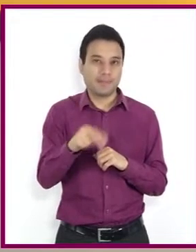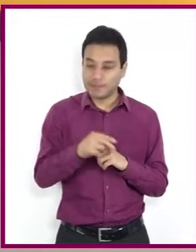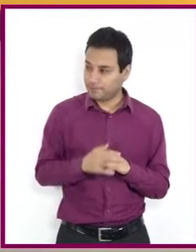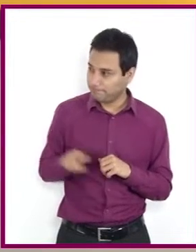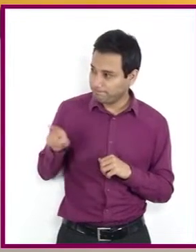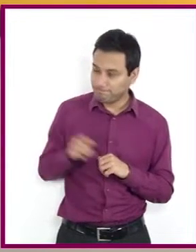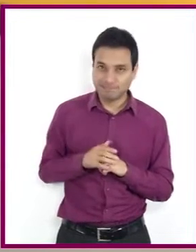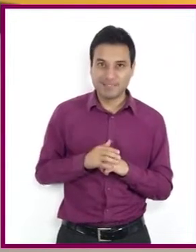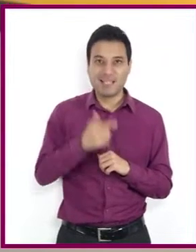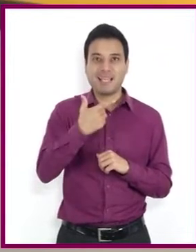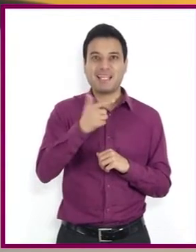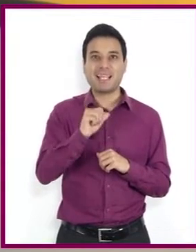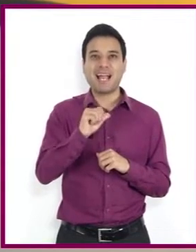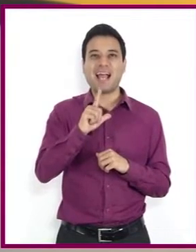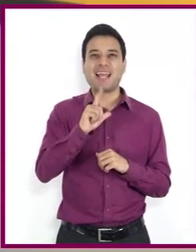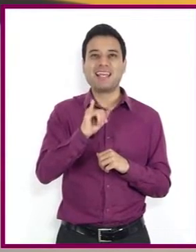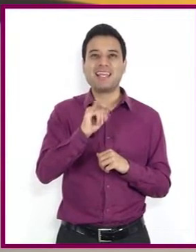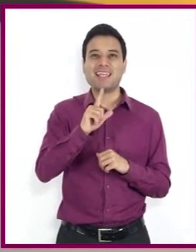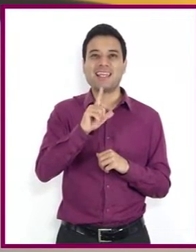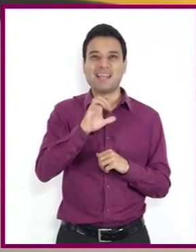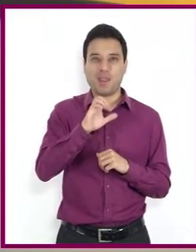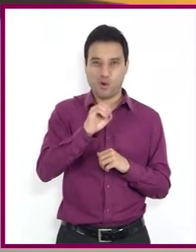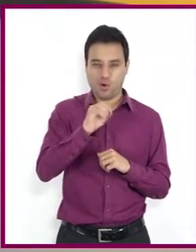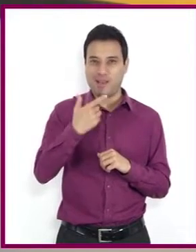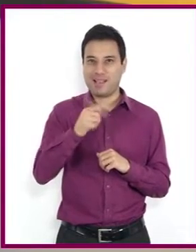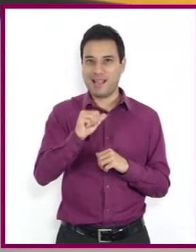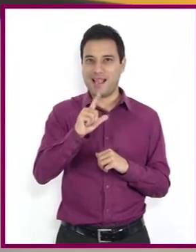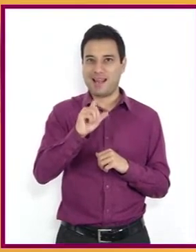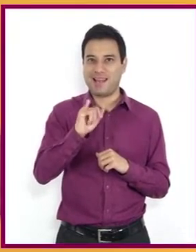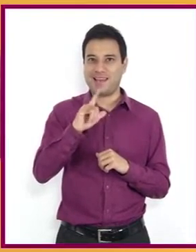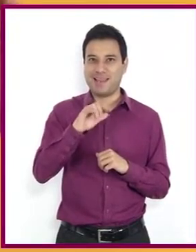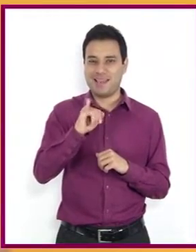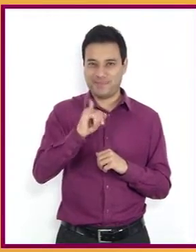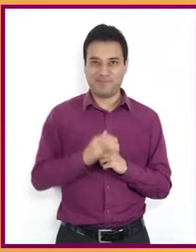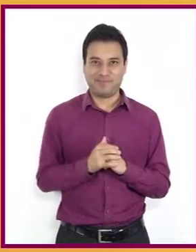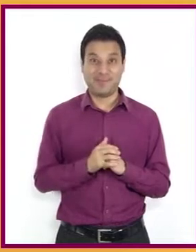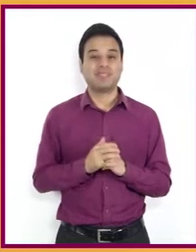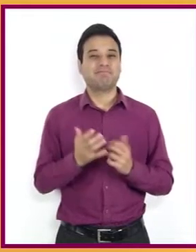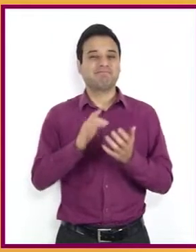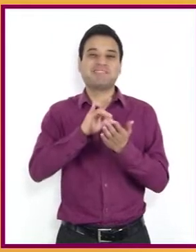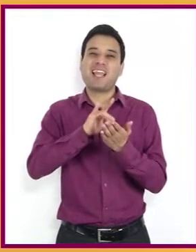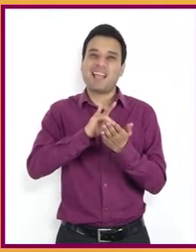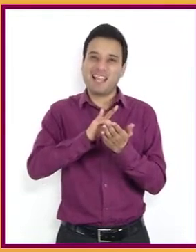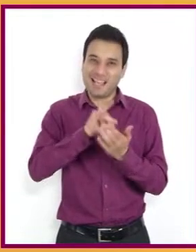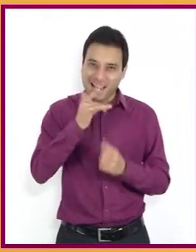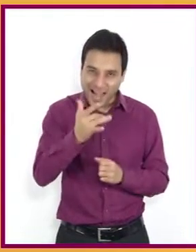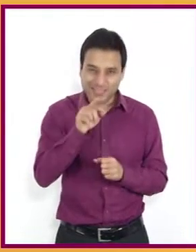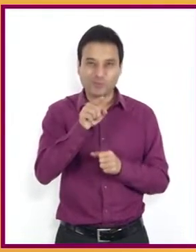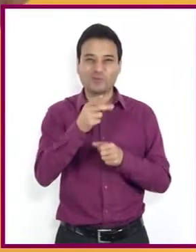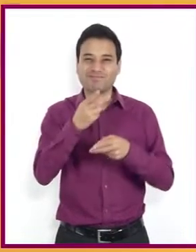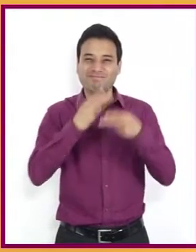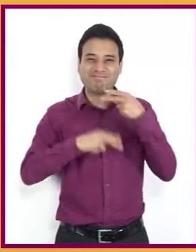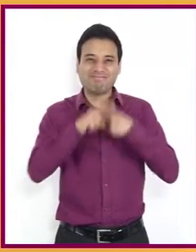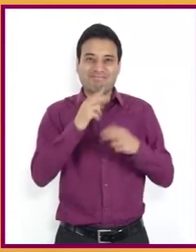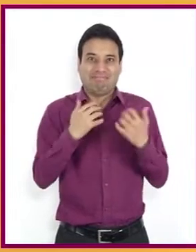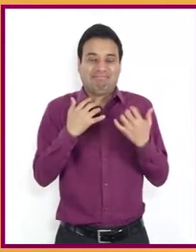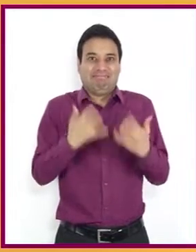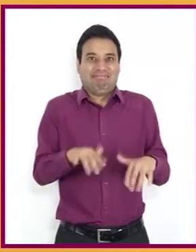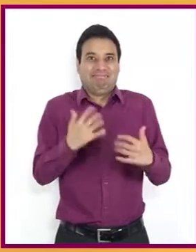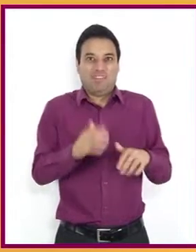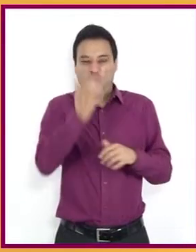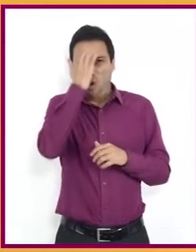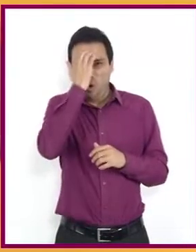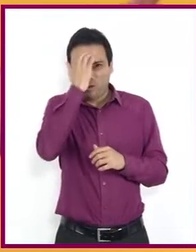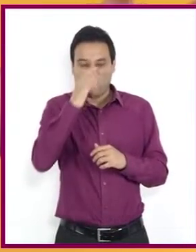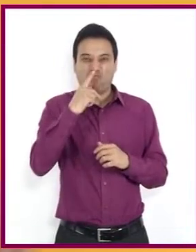Muchas gracias, Eminencia, por acompañarnos. Es de verdad un gran honor que nos regale un poco de su tiempo para conocer más acerca de su